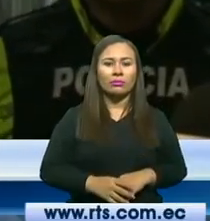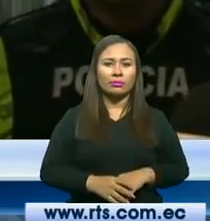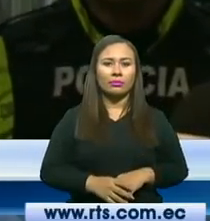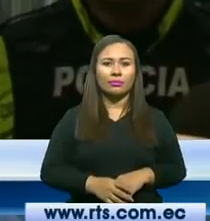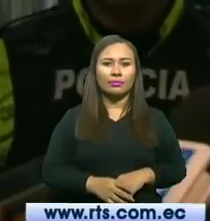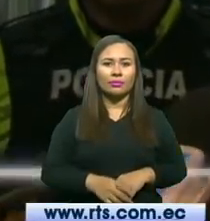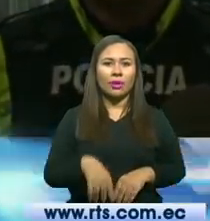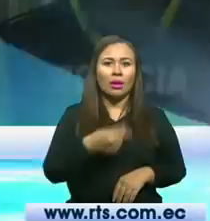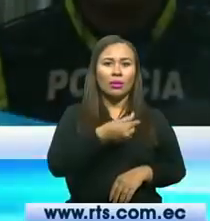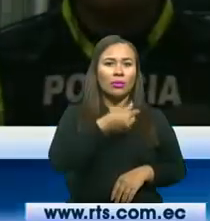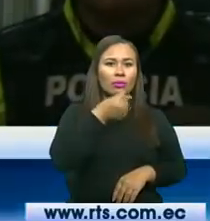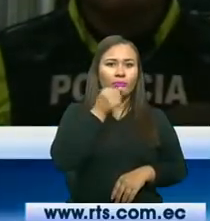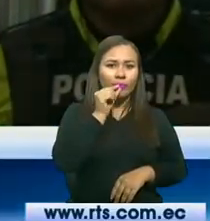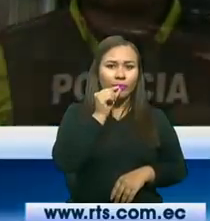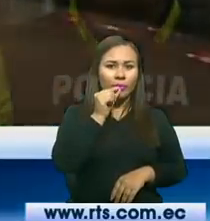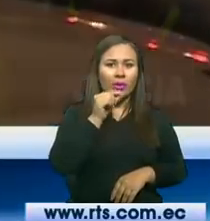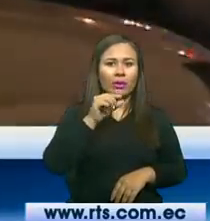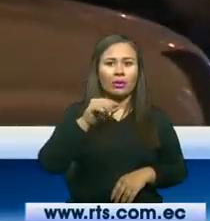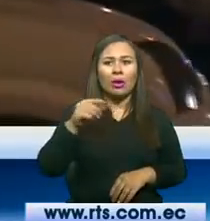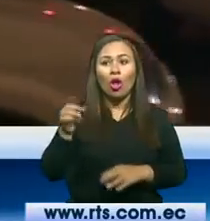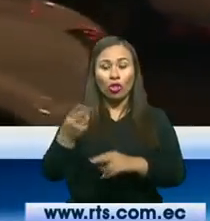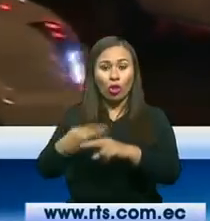alcohol metílico con alcohol etílico.